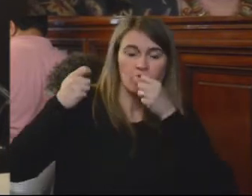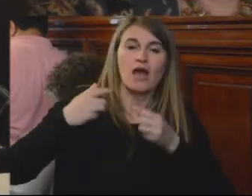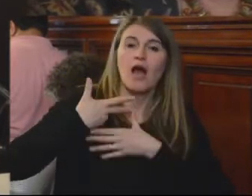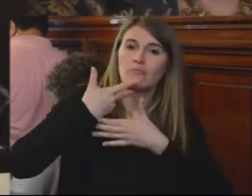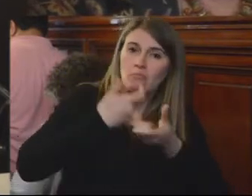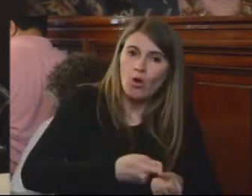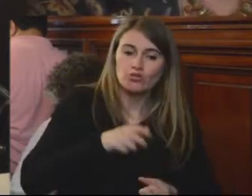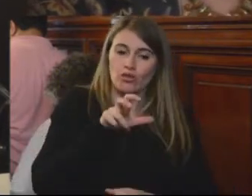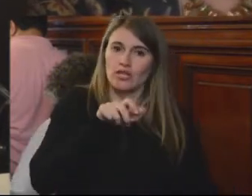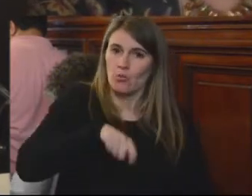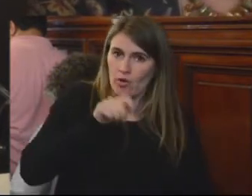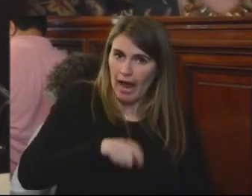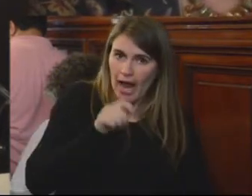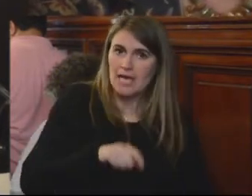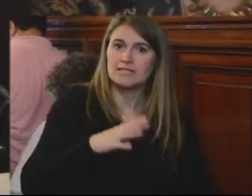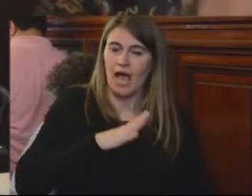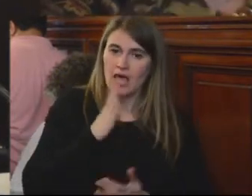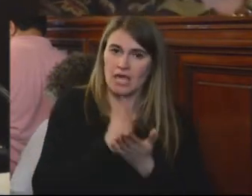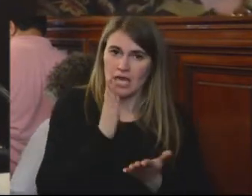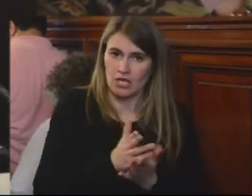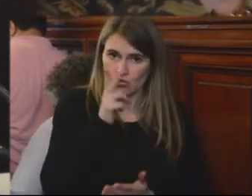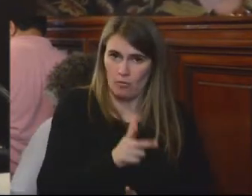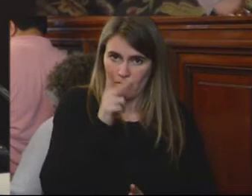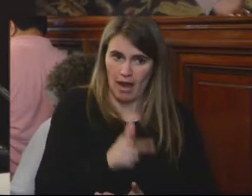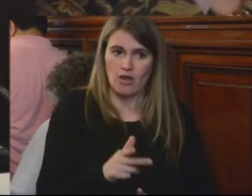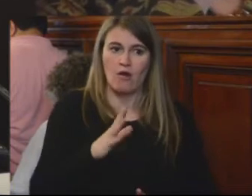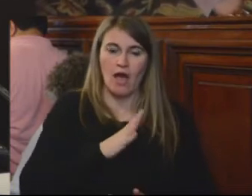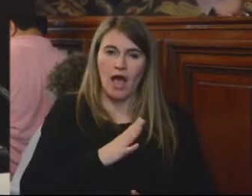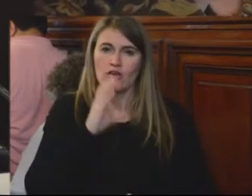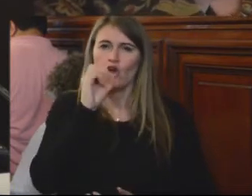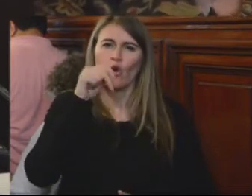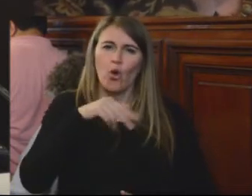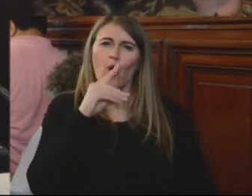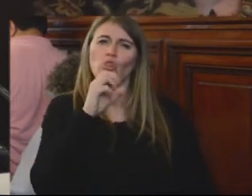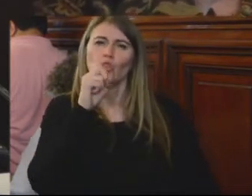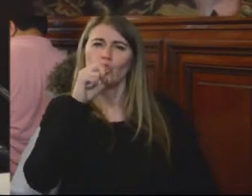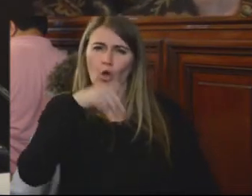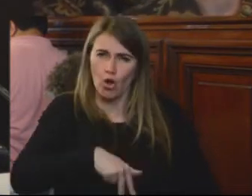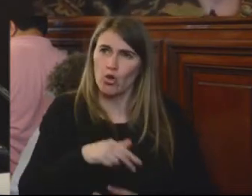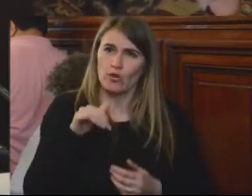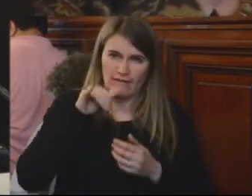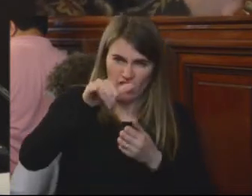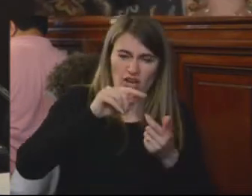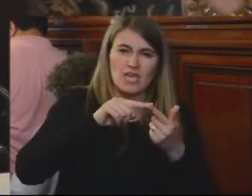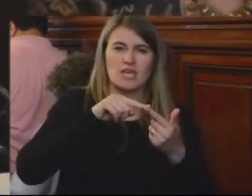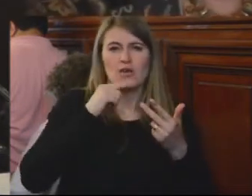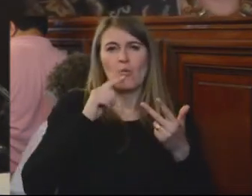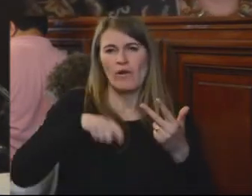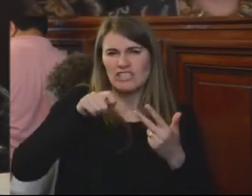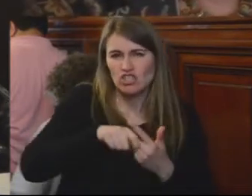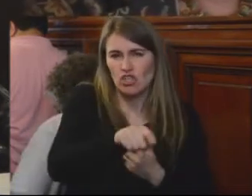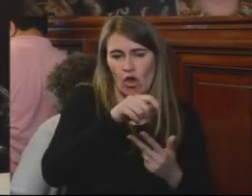reflejan el vigor del movimiento de derechos humanos como las sentencias de plan condor la perla en córdoba o el llamado escucho a los jueces en mendoza